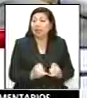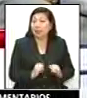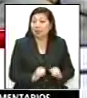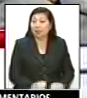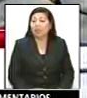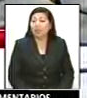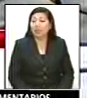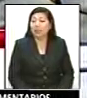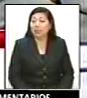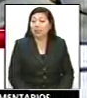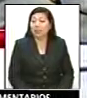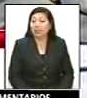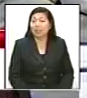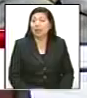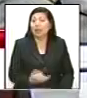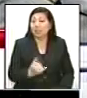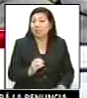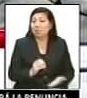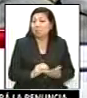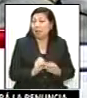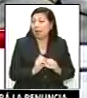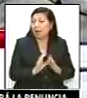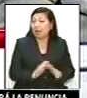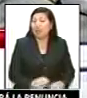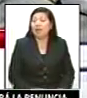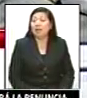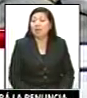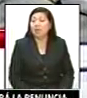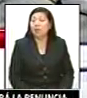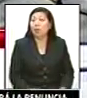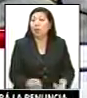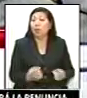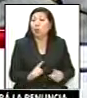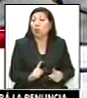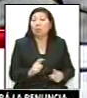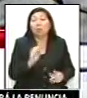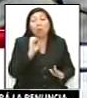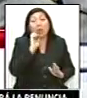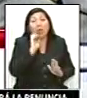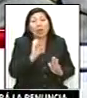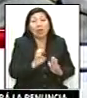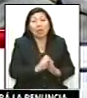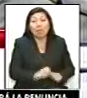Bueno, eso está claro, ¿no es cierto? Cuando, por ejemplo,